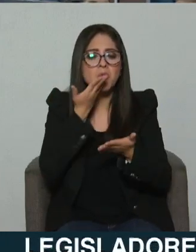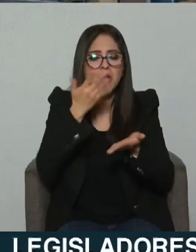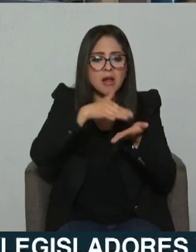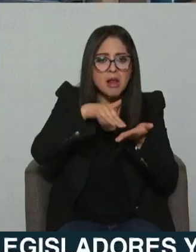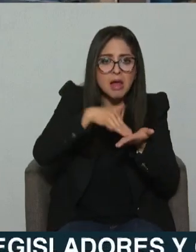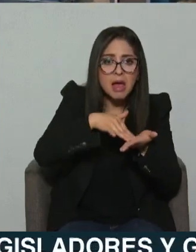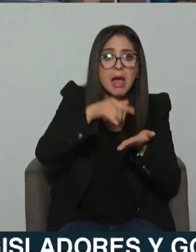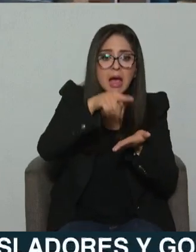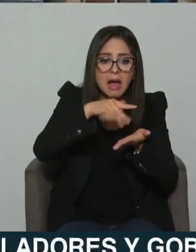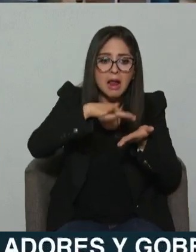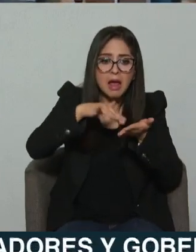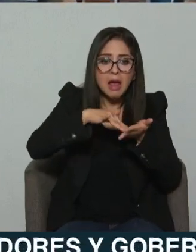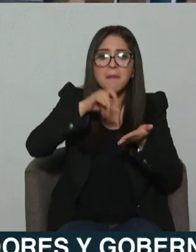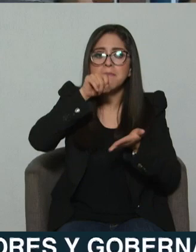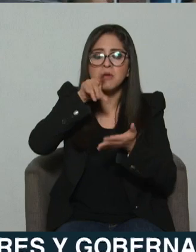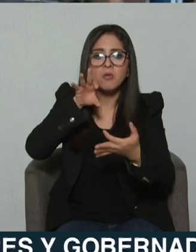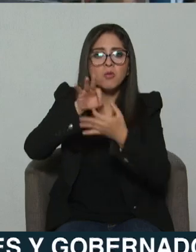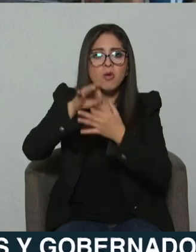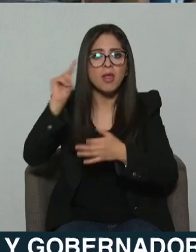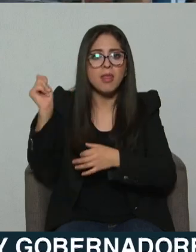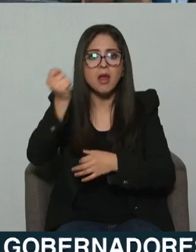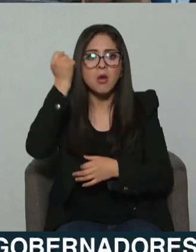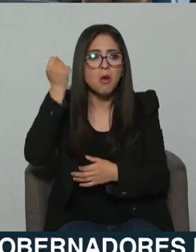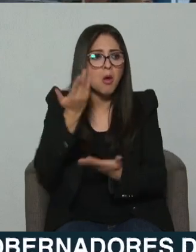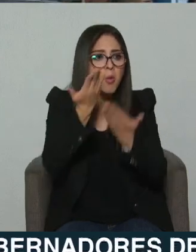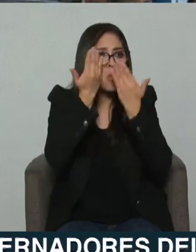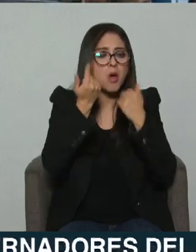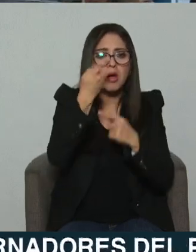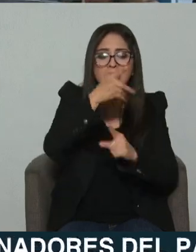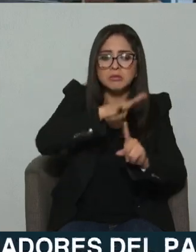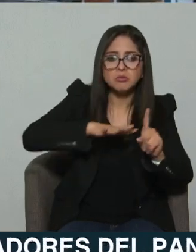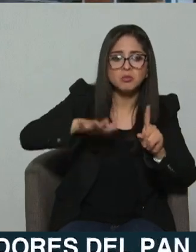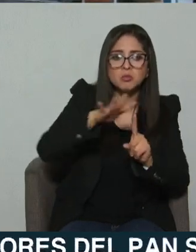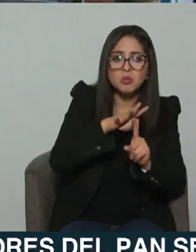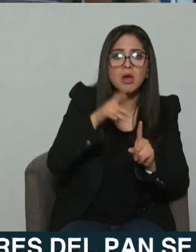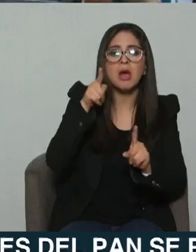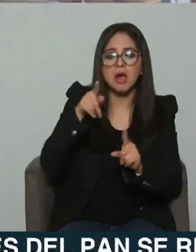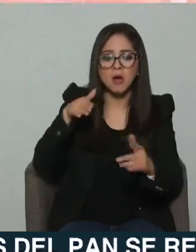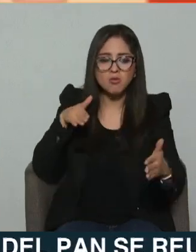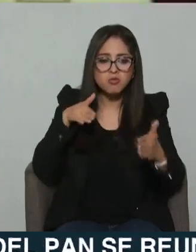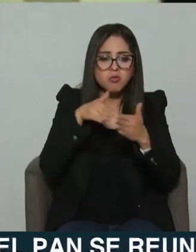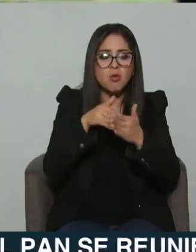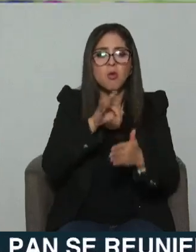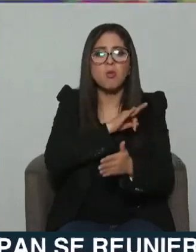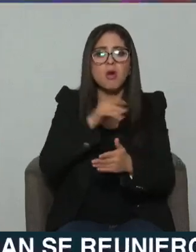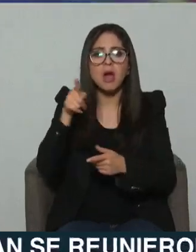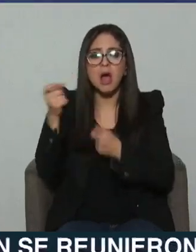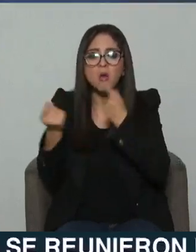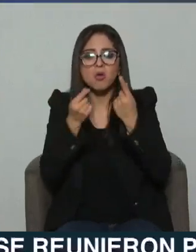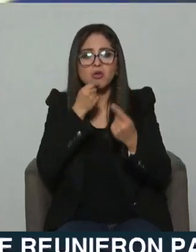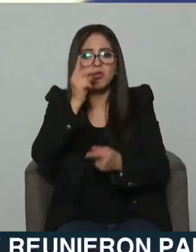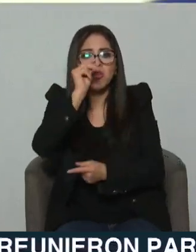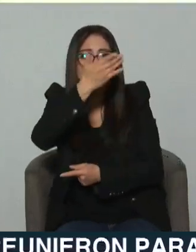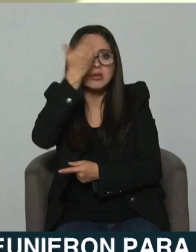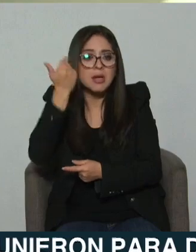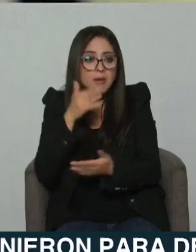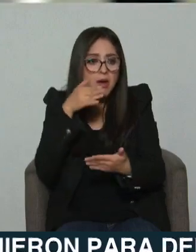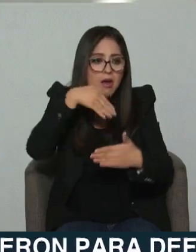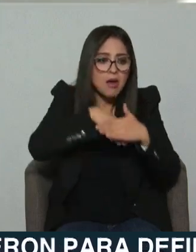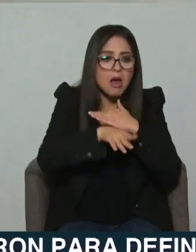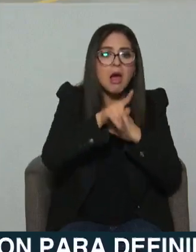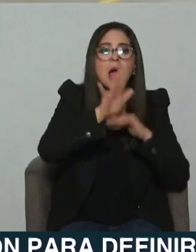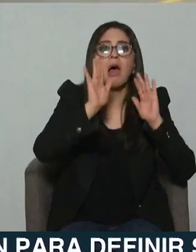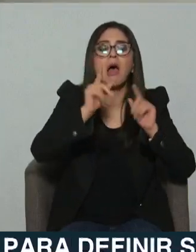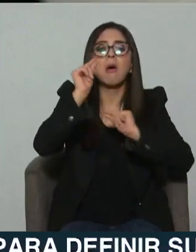a su colonia para que de esta manera podamos reducir la brecha digital. Uno de los principales atractivos es